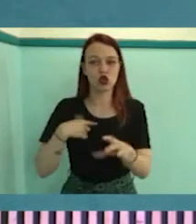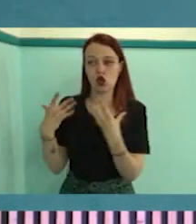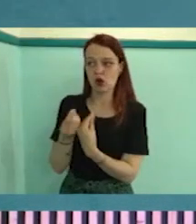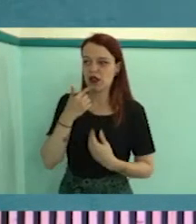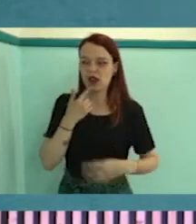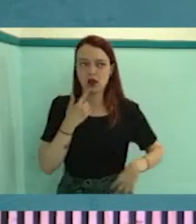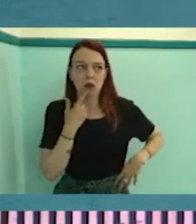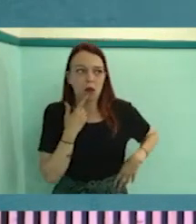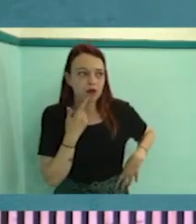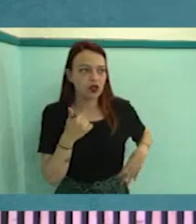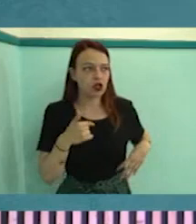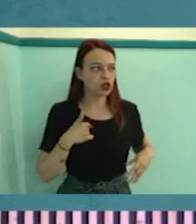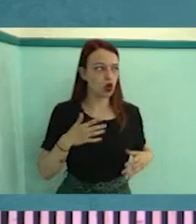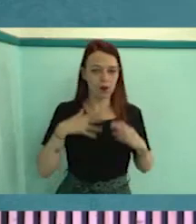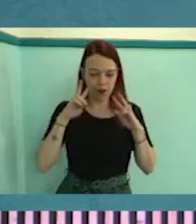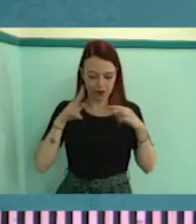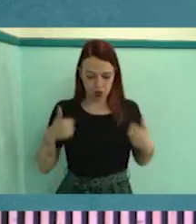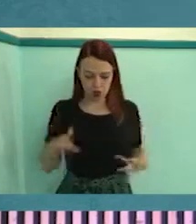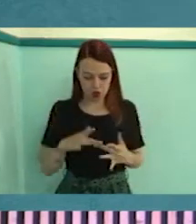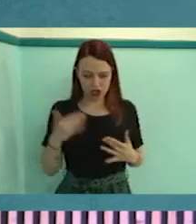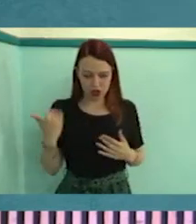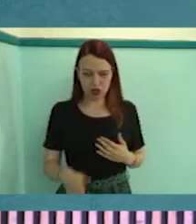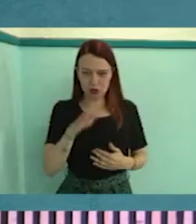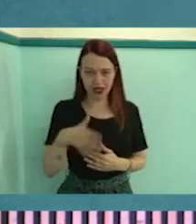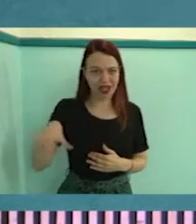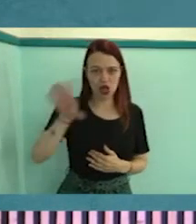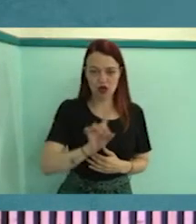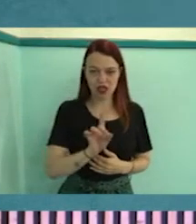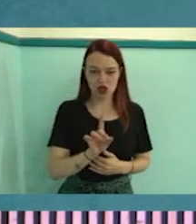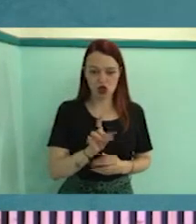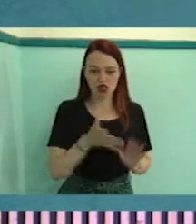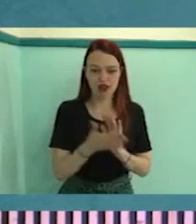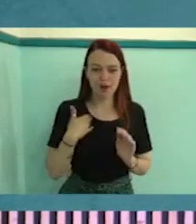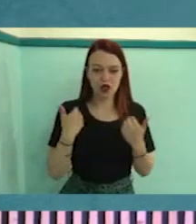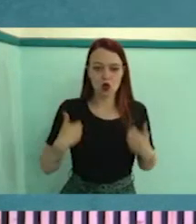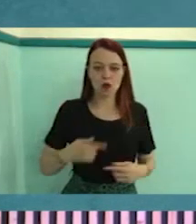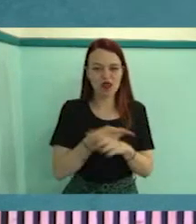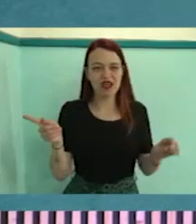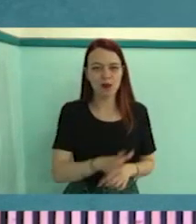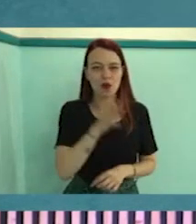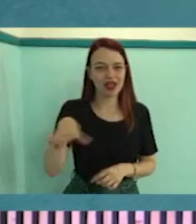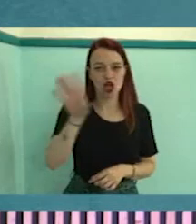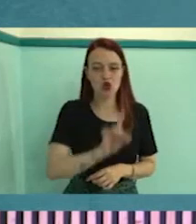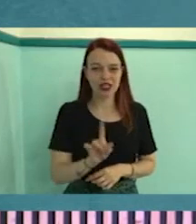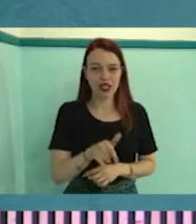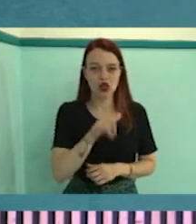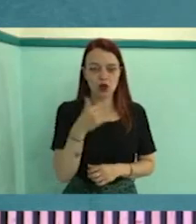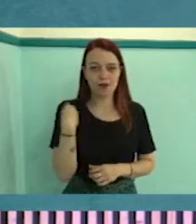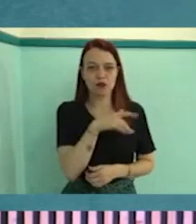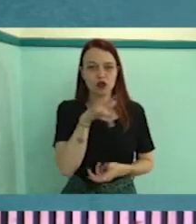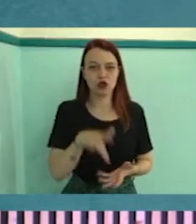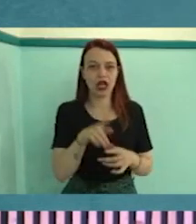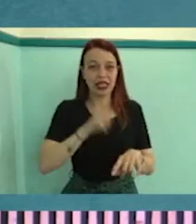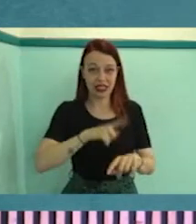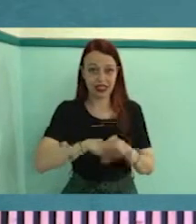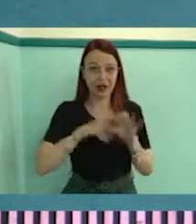que yo no entiendo por qué yo me llevo tan mal con mi cuerpo y yo no entiendo por qué yo tengo la percepción de que mi cuerpo tiene que ser diferente Bueno pues igual porque desde que el tiempo era tiempo